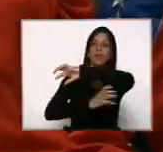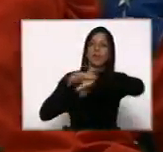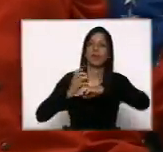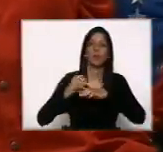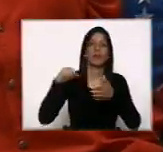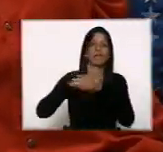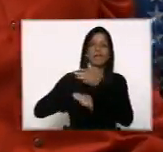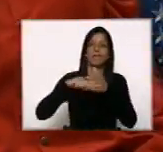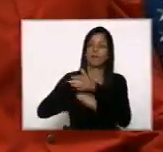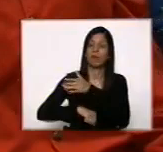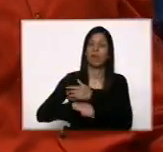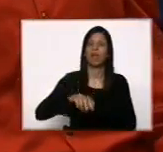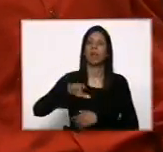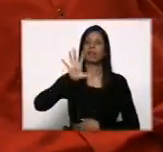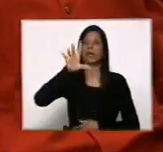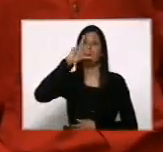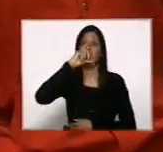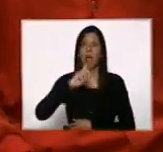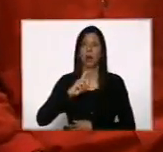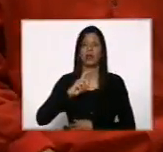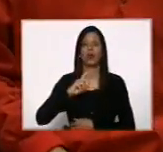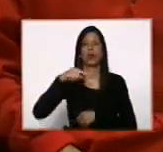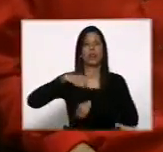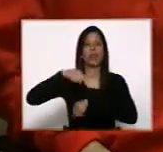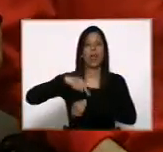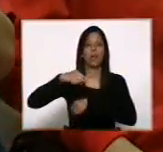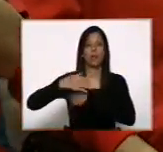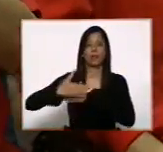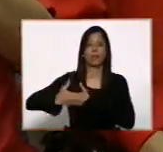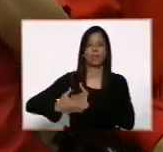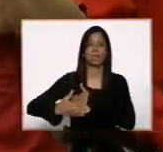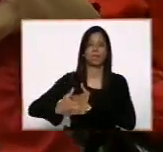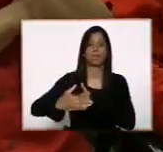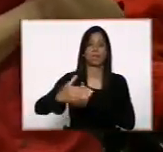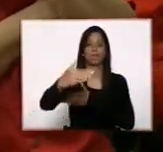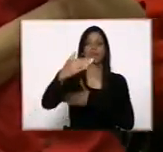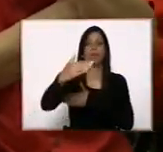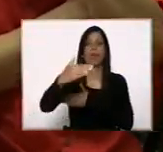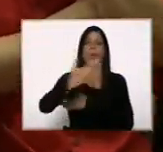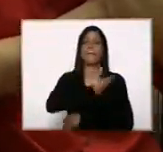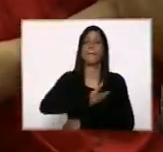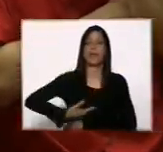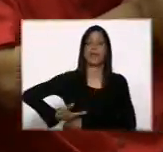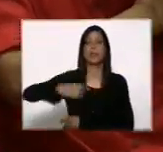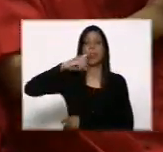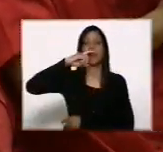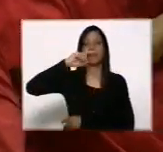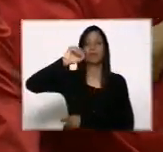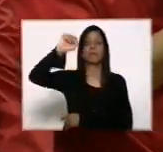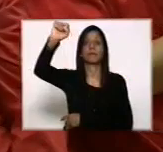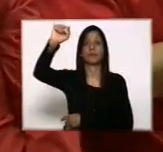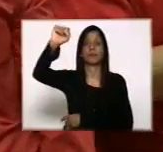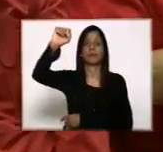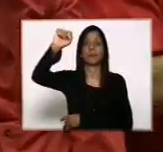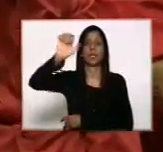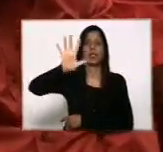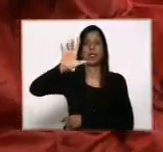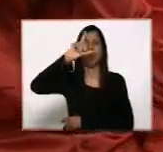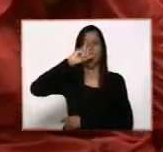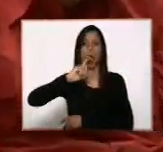Digo 5 años, que es el tiempo que tiene el compañero presidente Nicolás Maduro, casi al frente